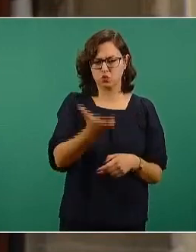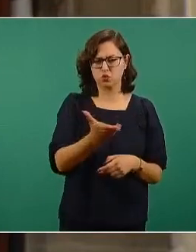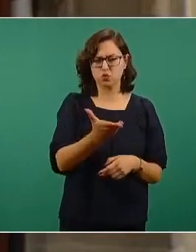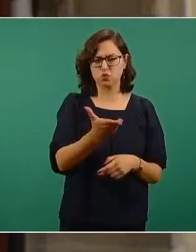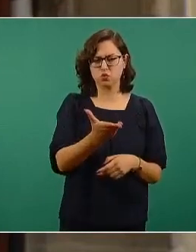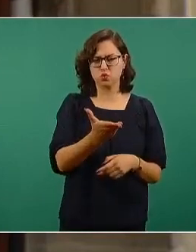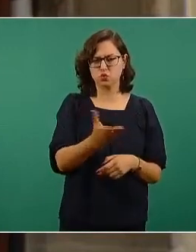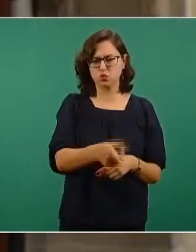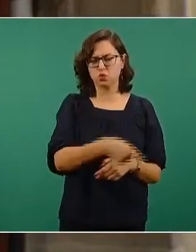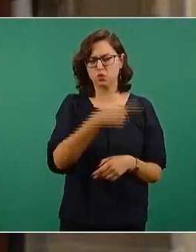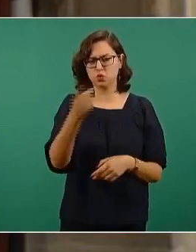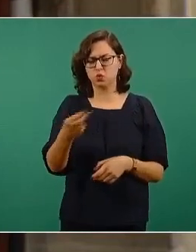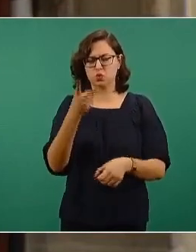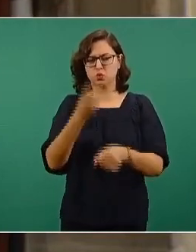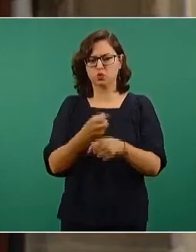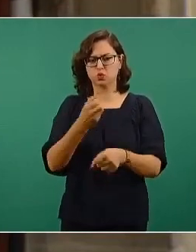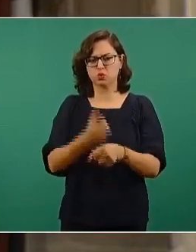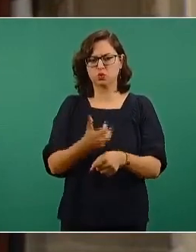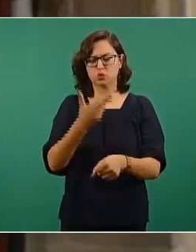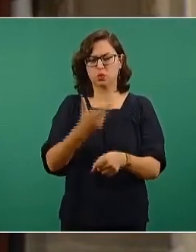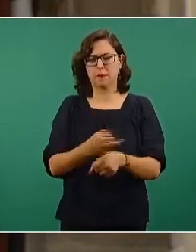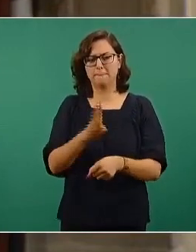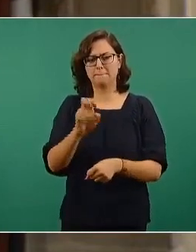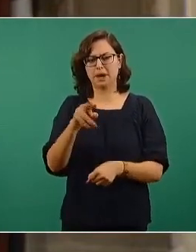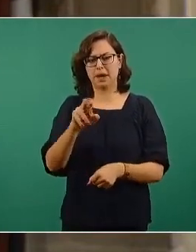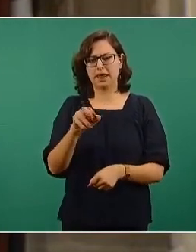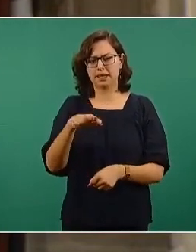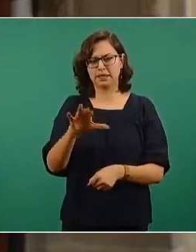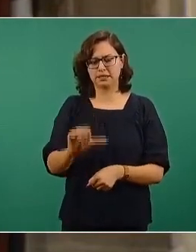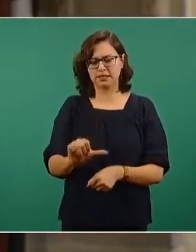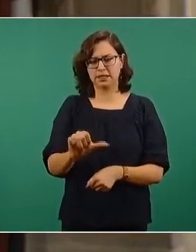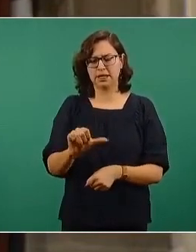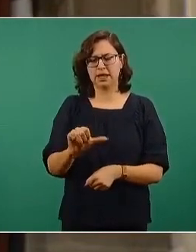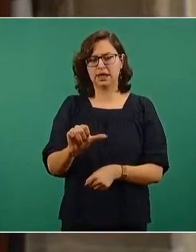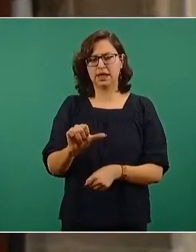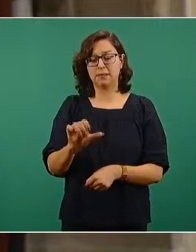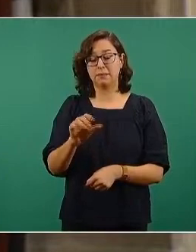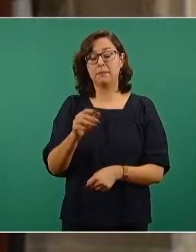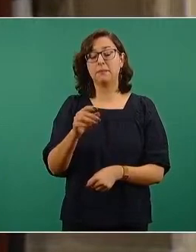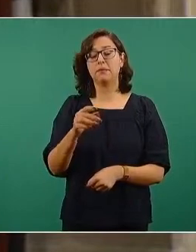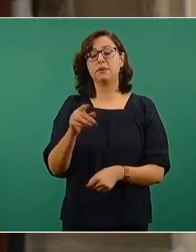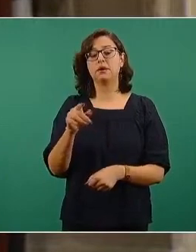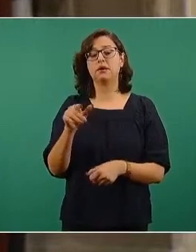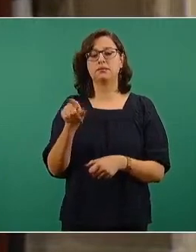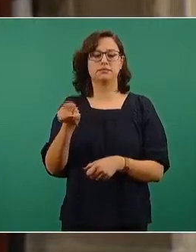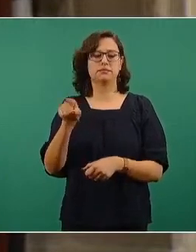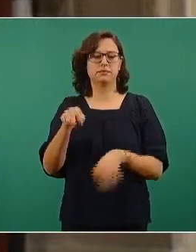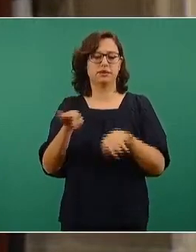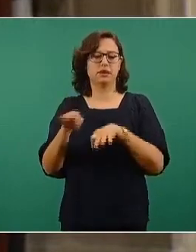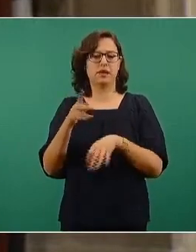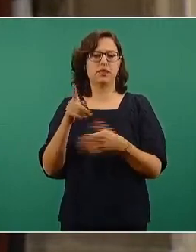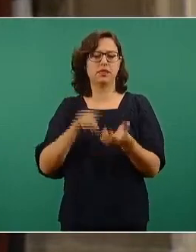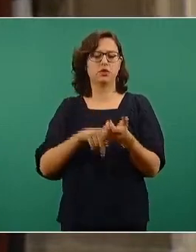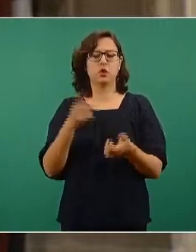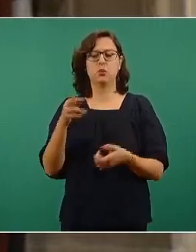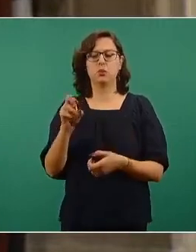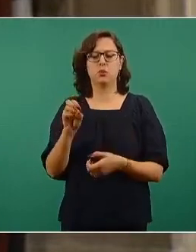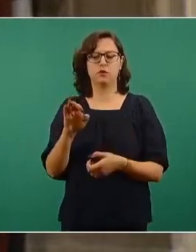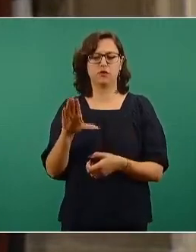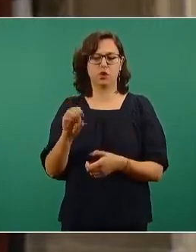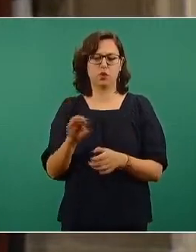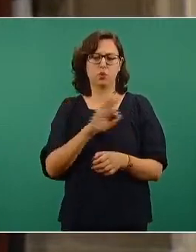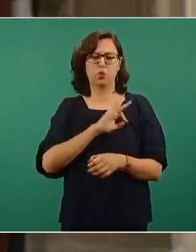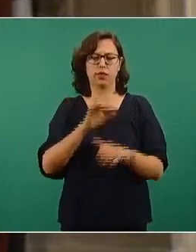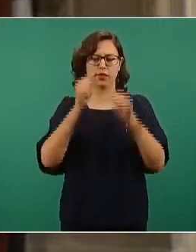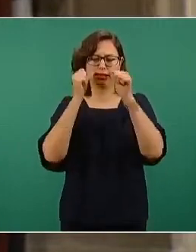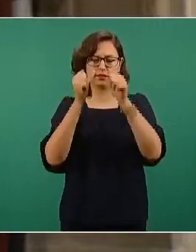la subprocuradora Berenice Romero de Profeco, su atención sobre la siguiente situación. El pasado mes de marzo, en